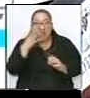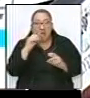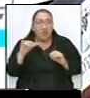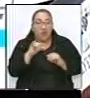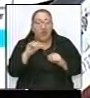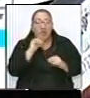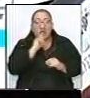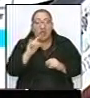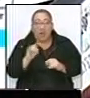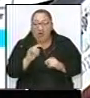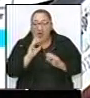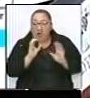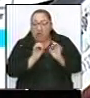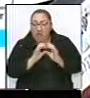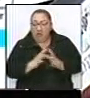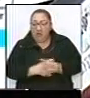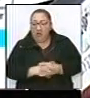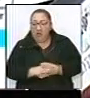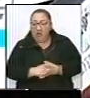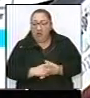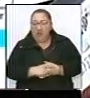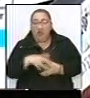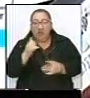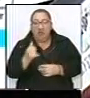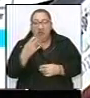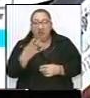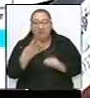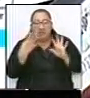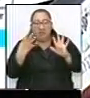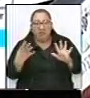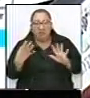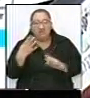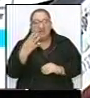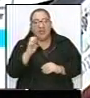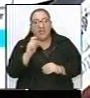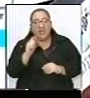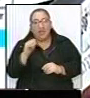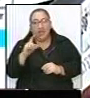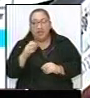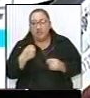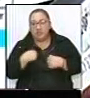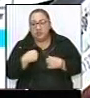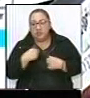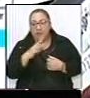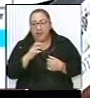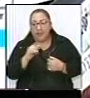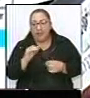Unidos, por si acaso, hay 49 estados que tienen el veto.